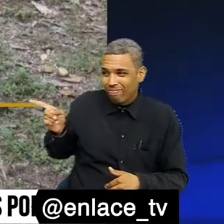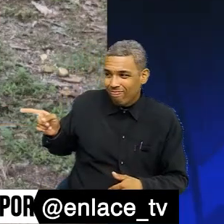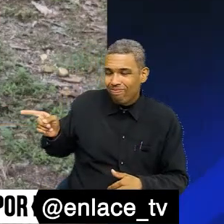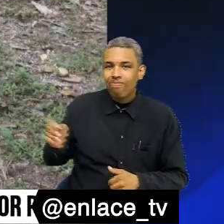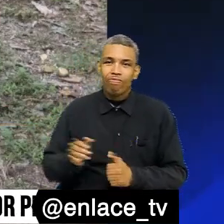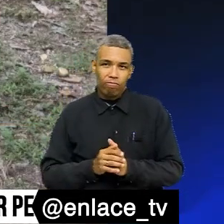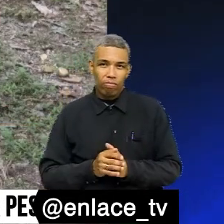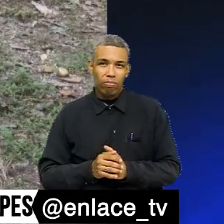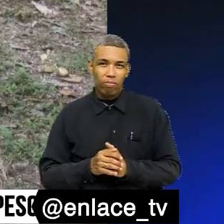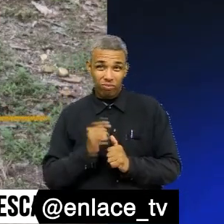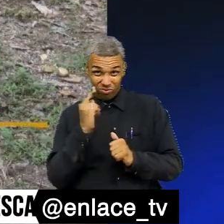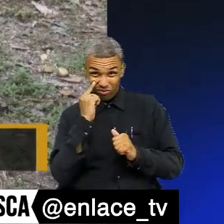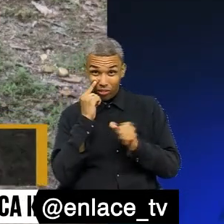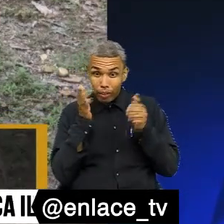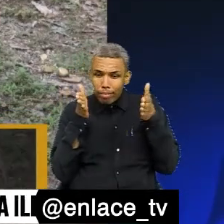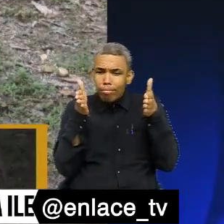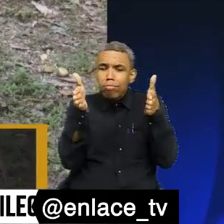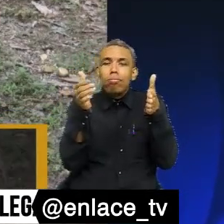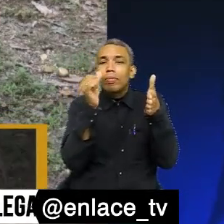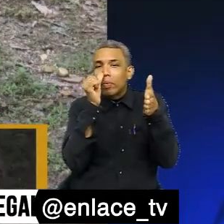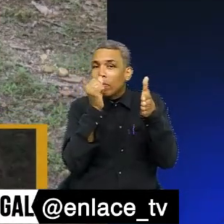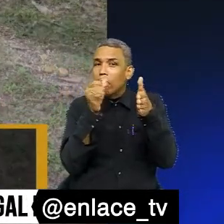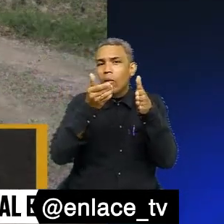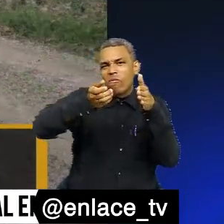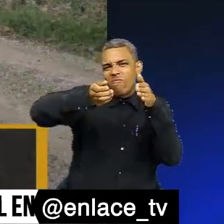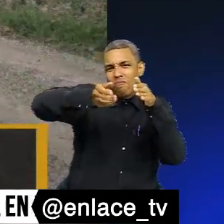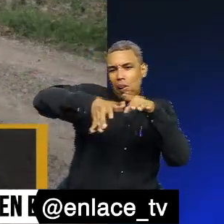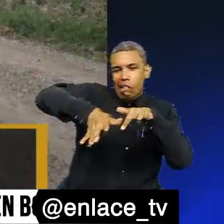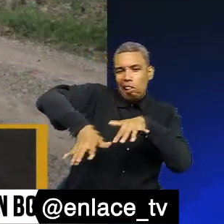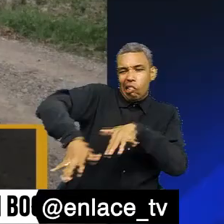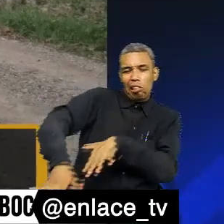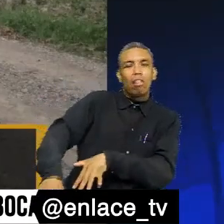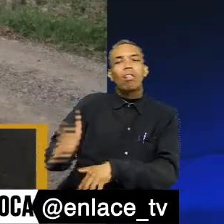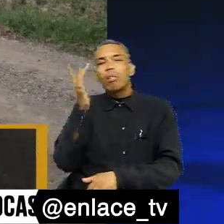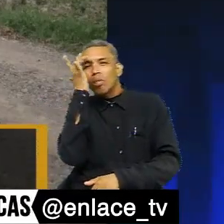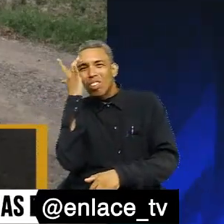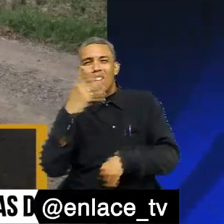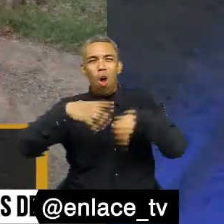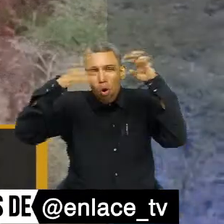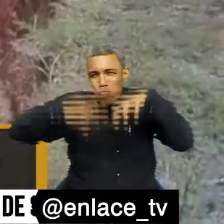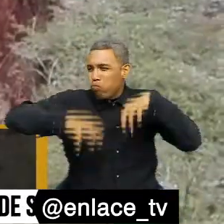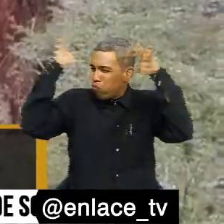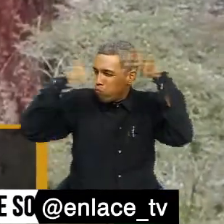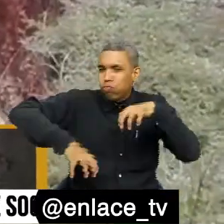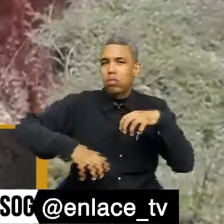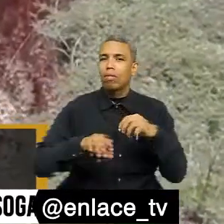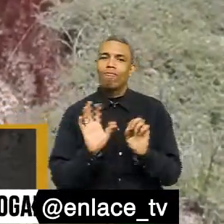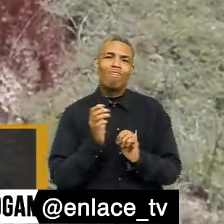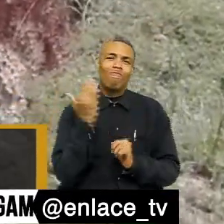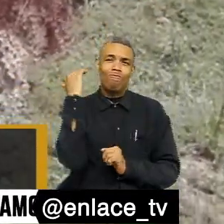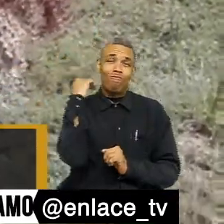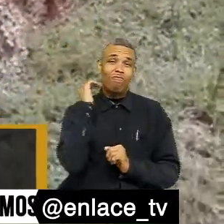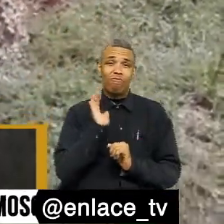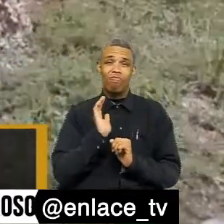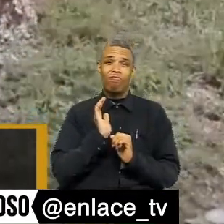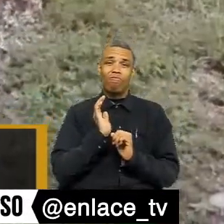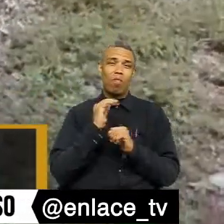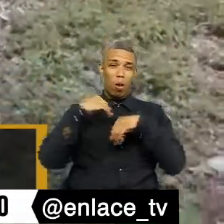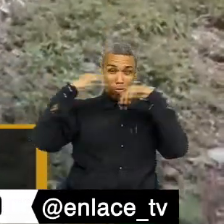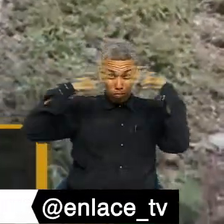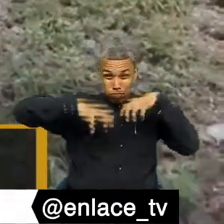El daño, debido a las lluvias de los últimos días, ha afectado mucho más la estabilidad del carreteable, que ahora amenaza con